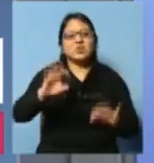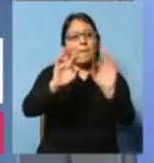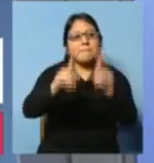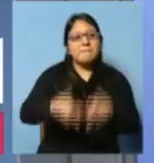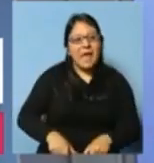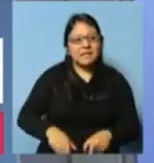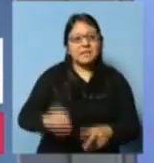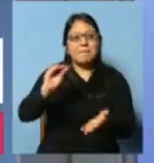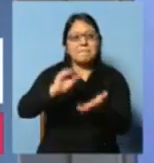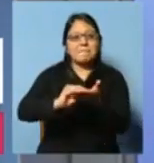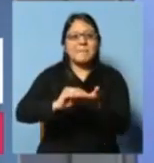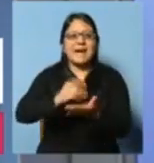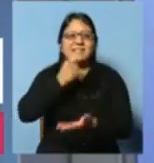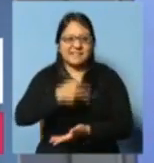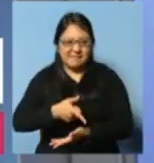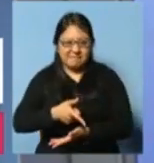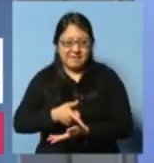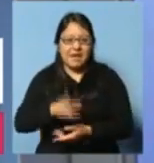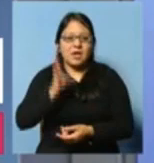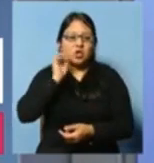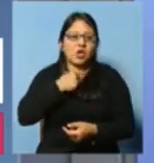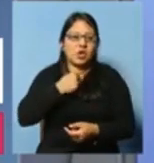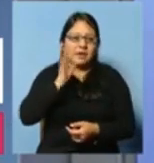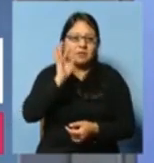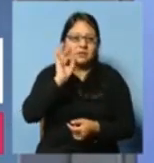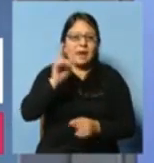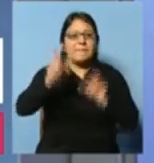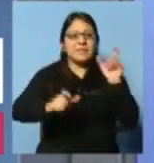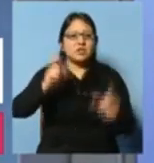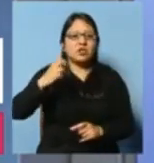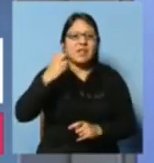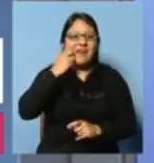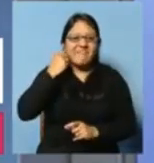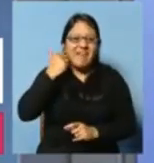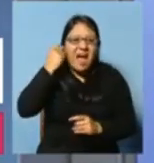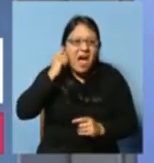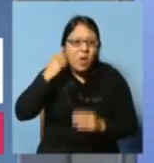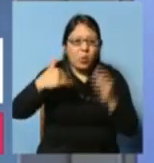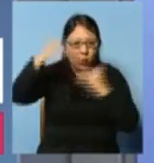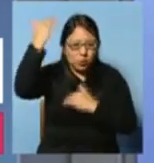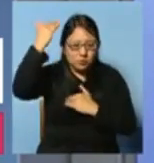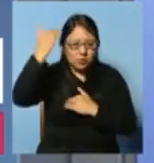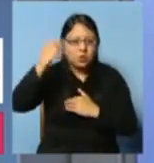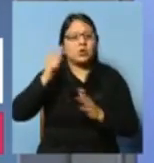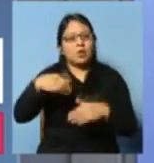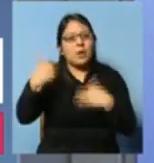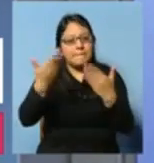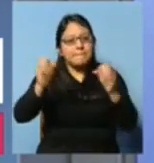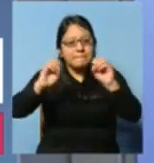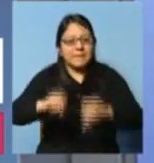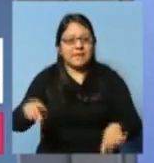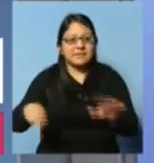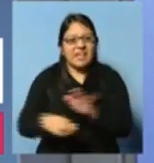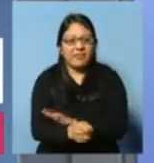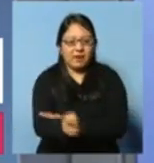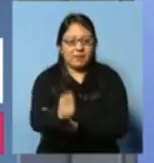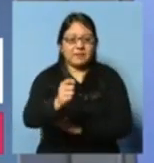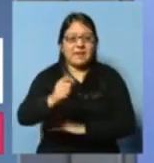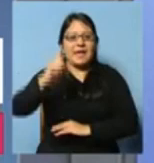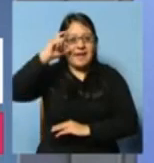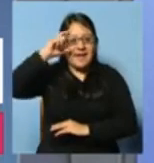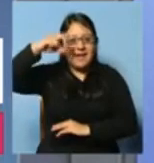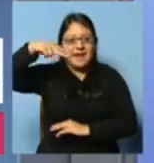programa destinado a cerrar la brecha digital con los adultos mayores desde el inicio de la gestión de elena com y en